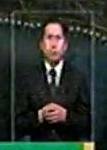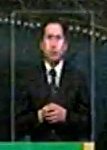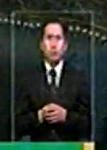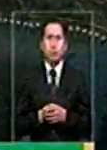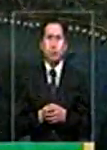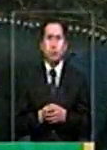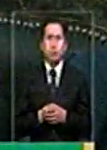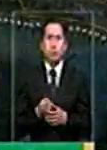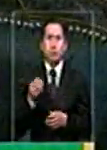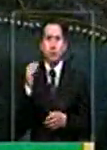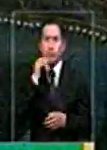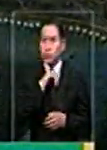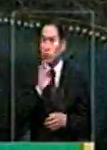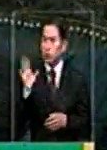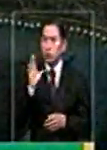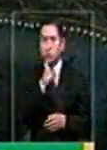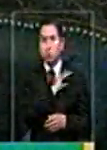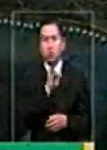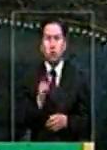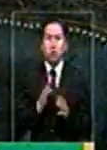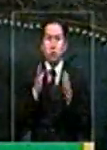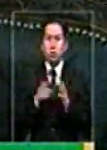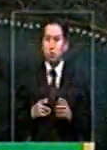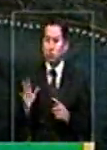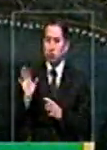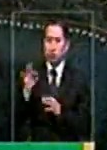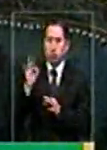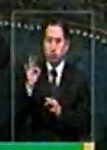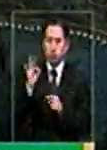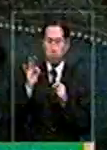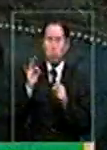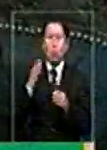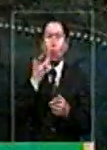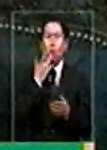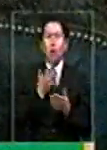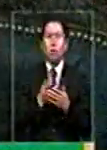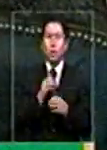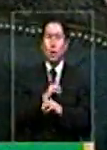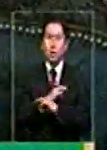Una mentira de Siñani demostrada con prueba.